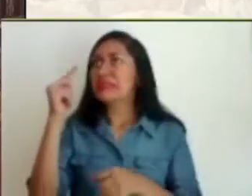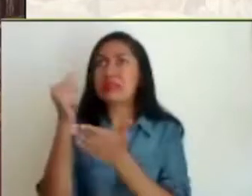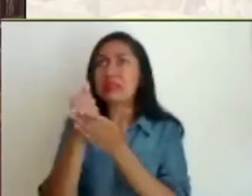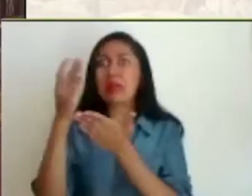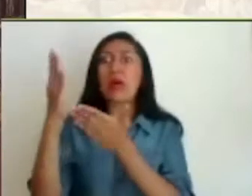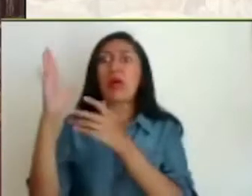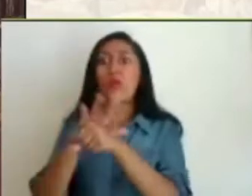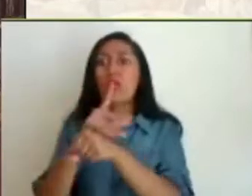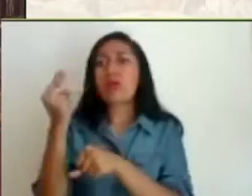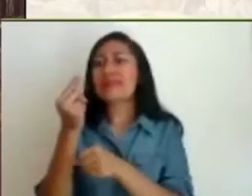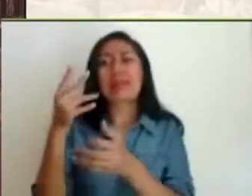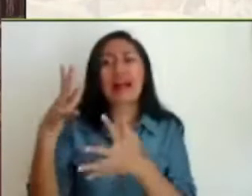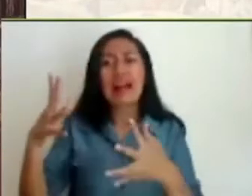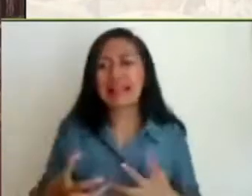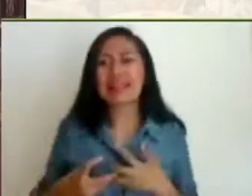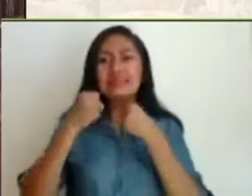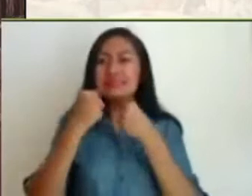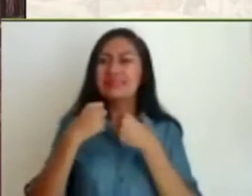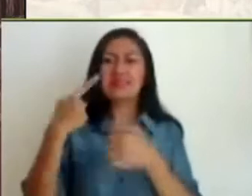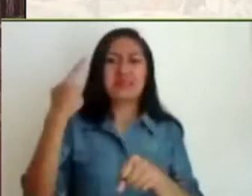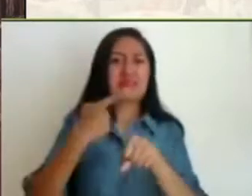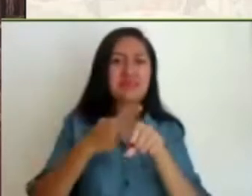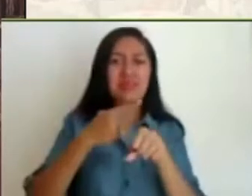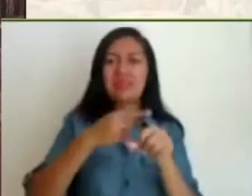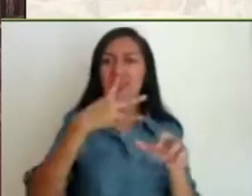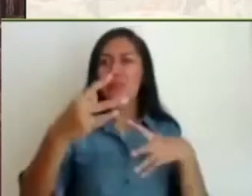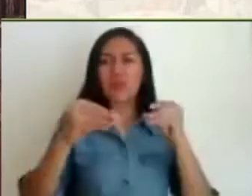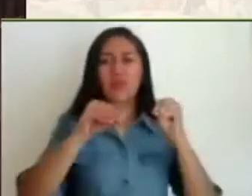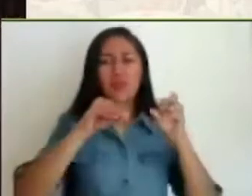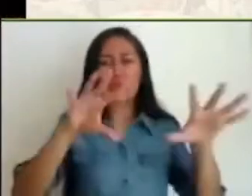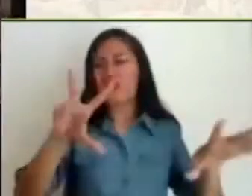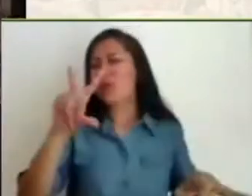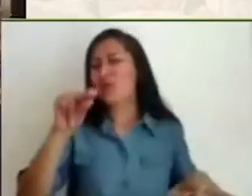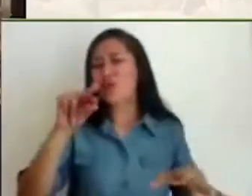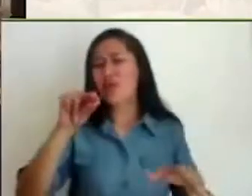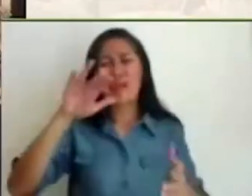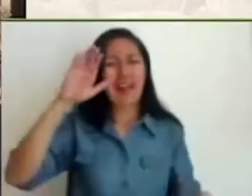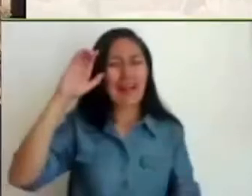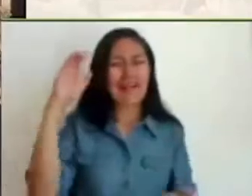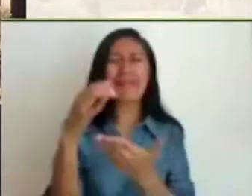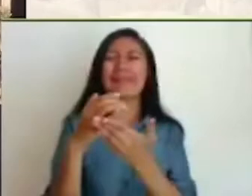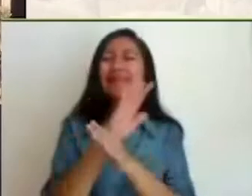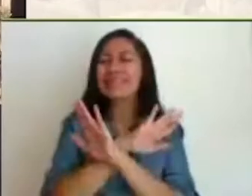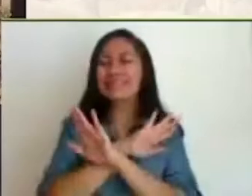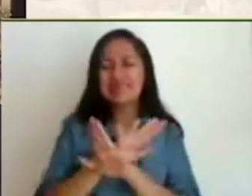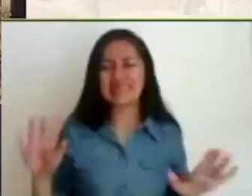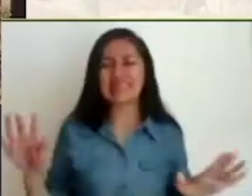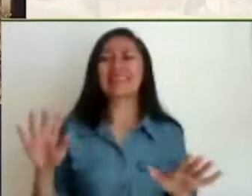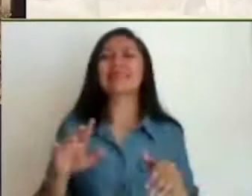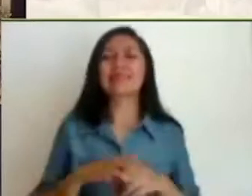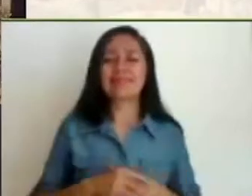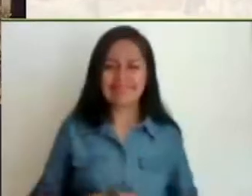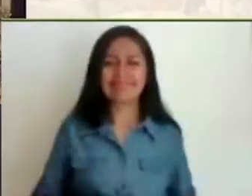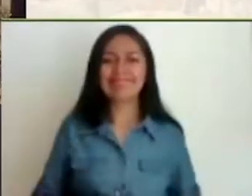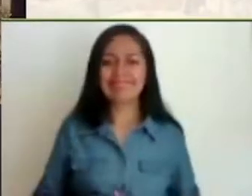Il primo conio di nostro interesse risale proprio al 1576, nel settimo anno del dogado